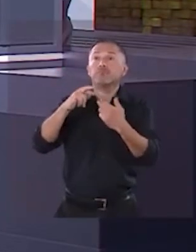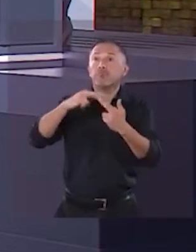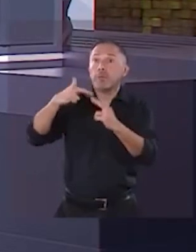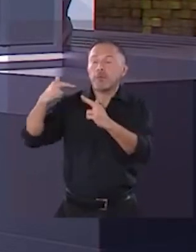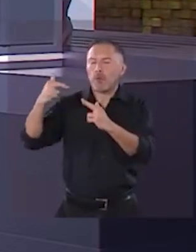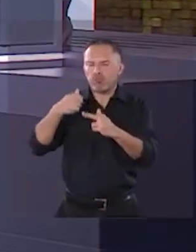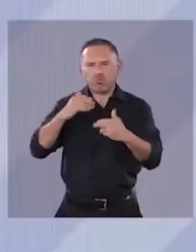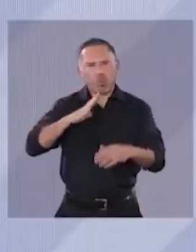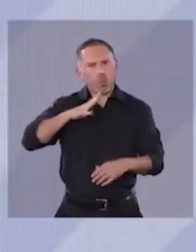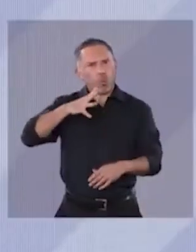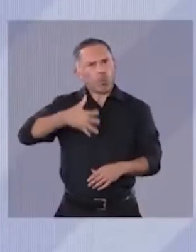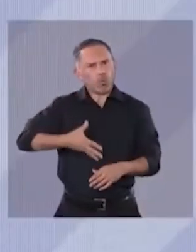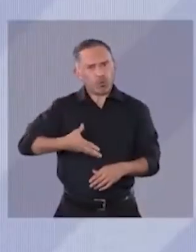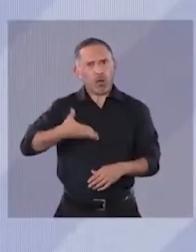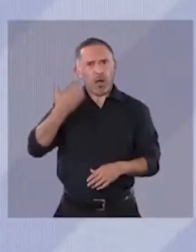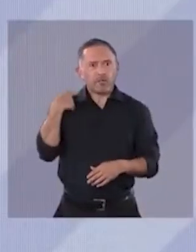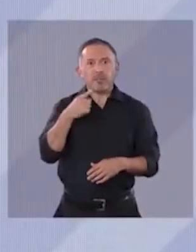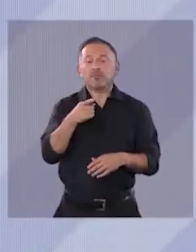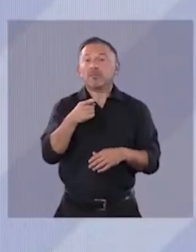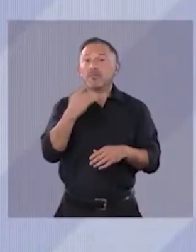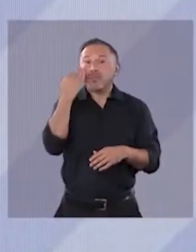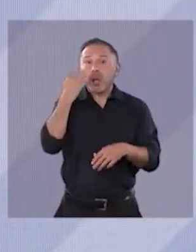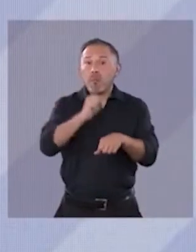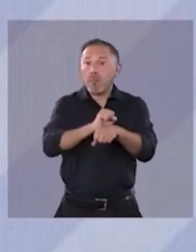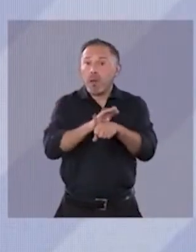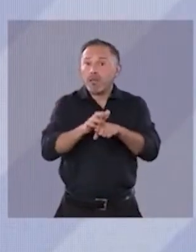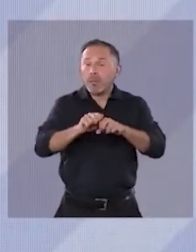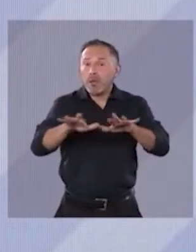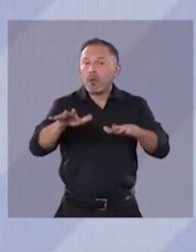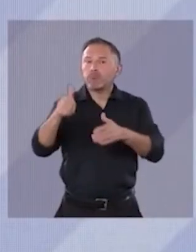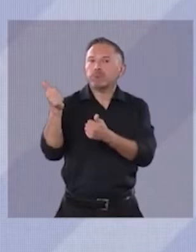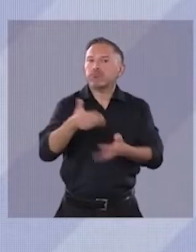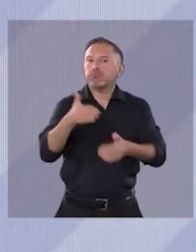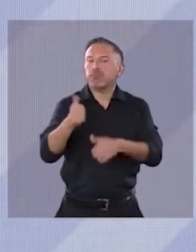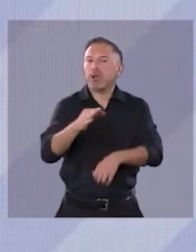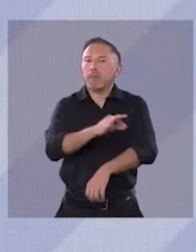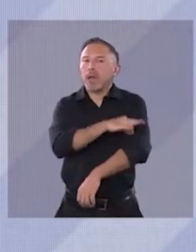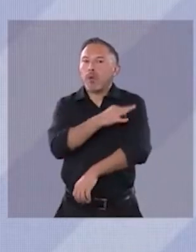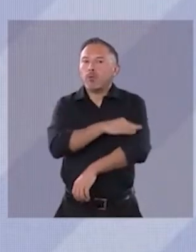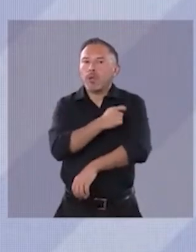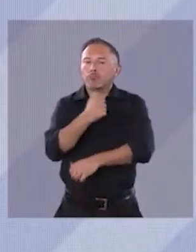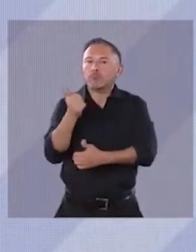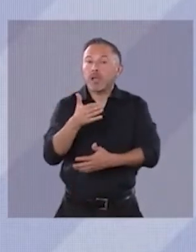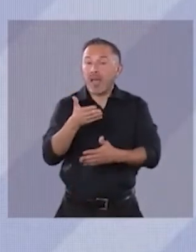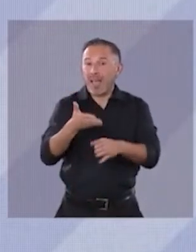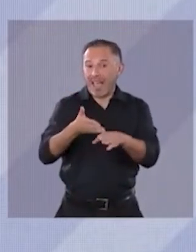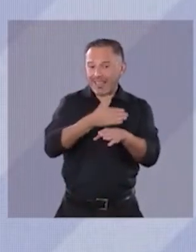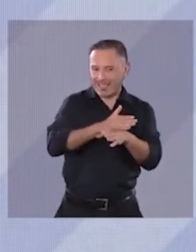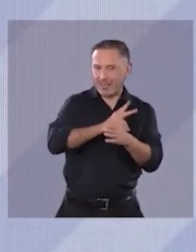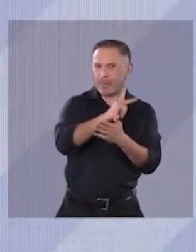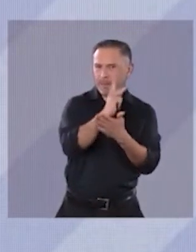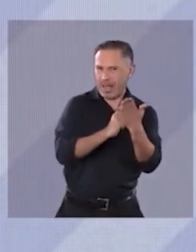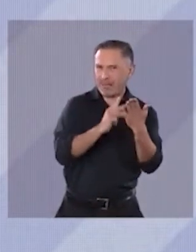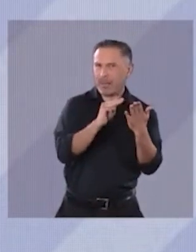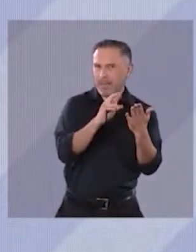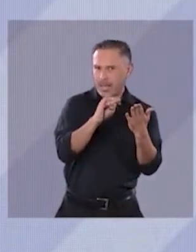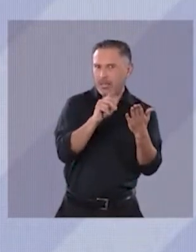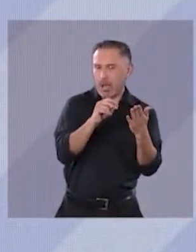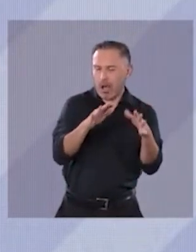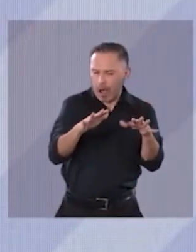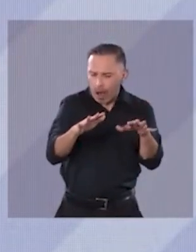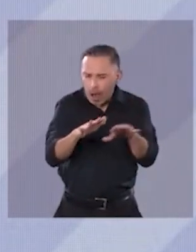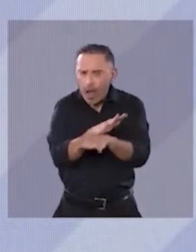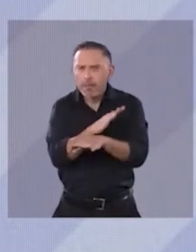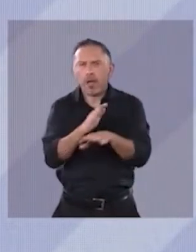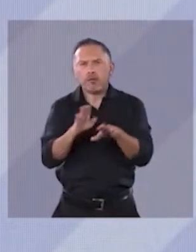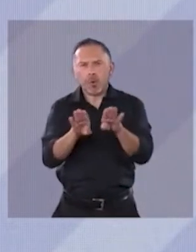vacunas durante la pandemia. Ahora hay un trato como iguales. Pasamos del Plan Mérida al entendimiento bicentenario con